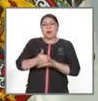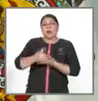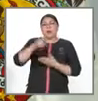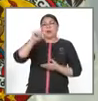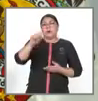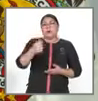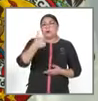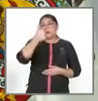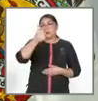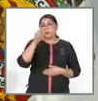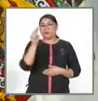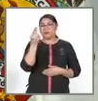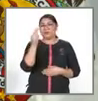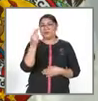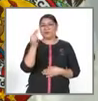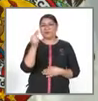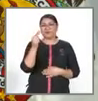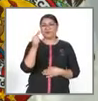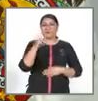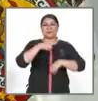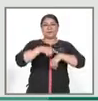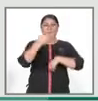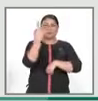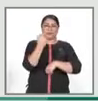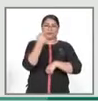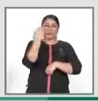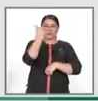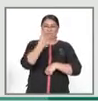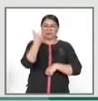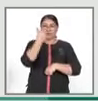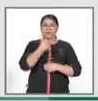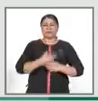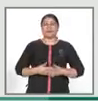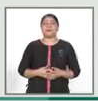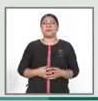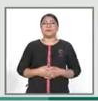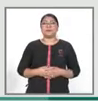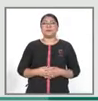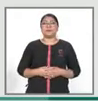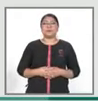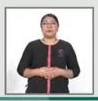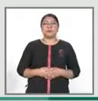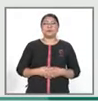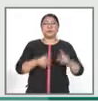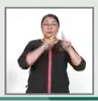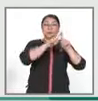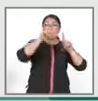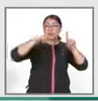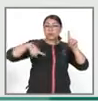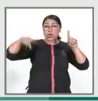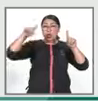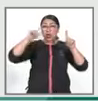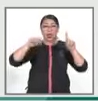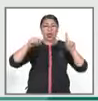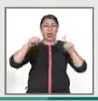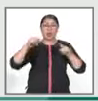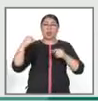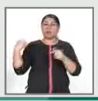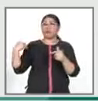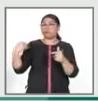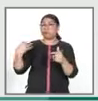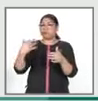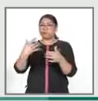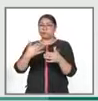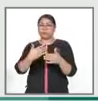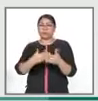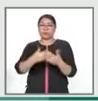26 de noviembre a las 9 horas comenzamos con el panorama nacional al día de hoy